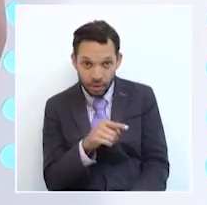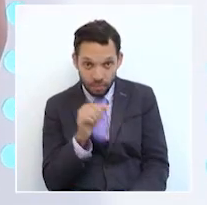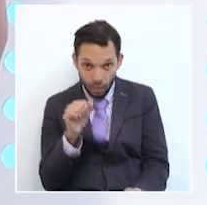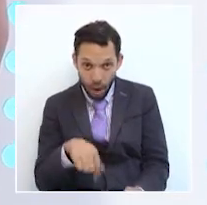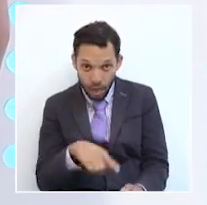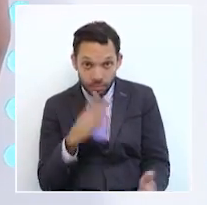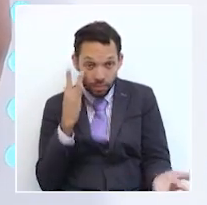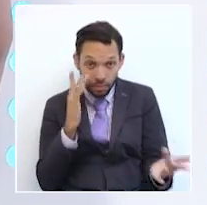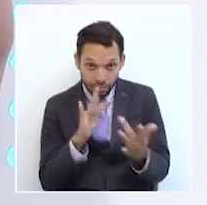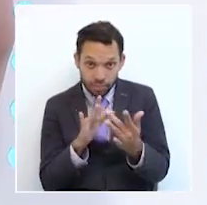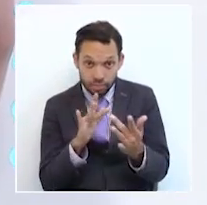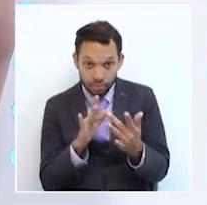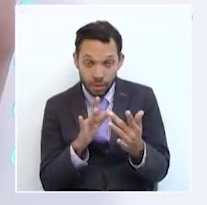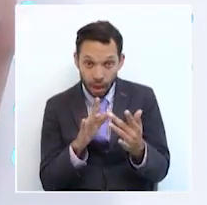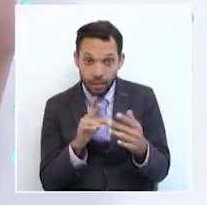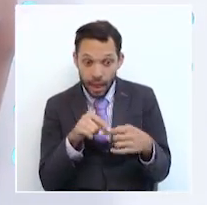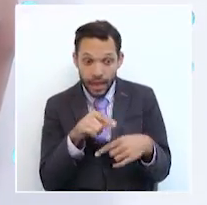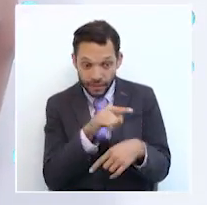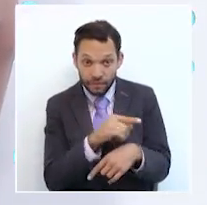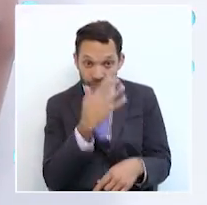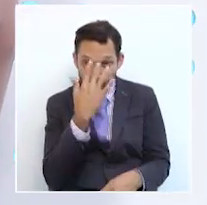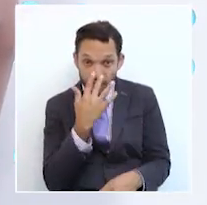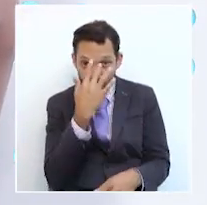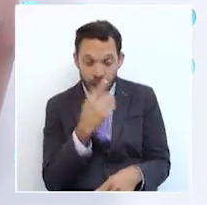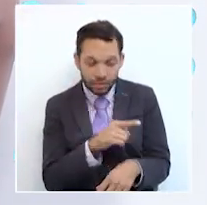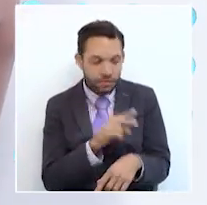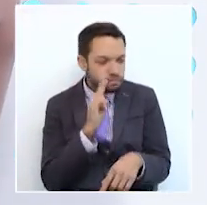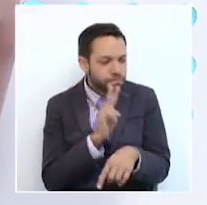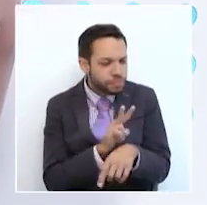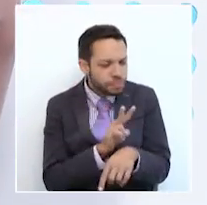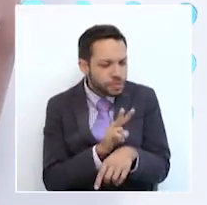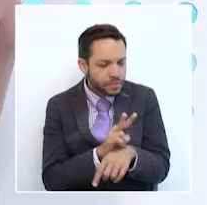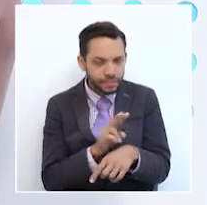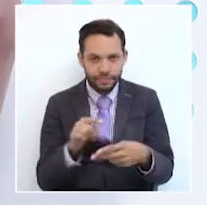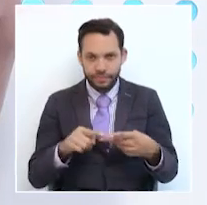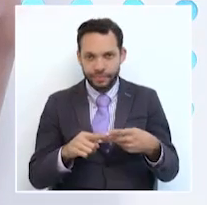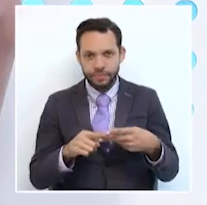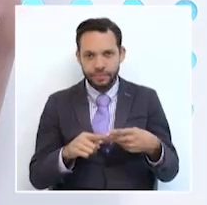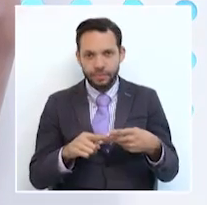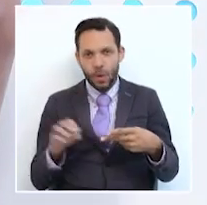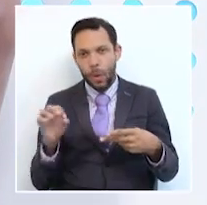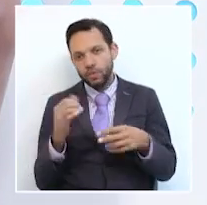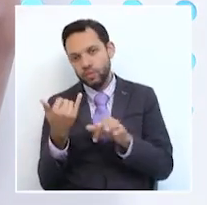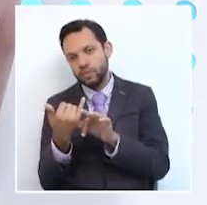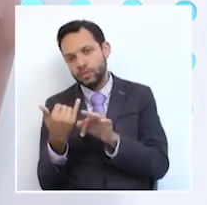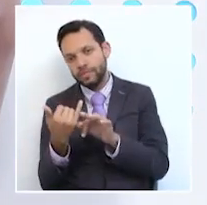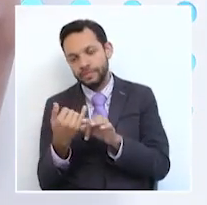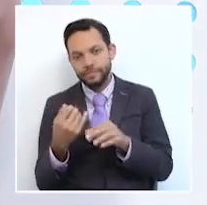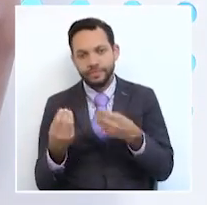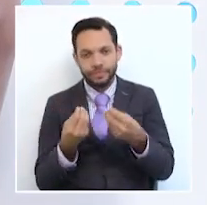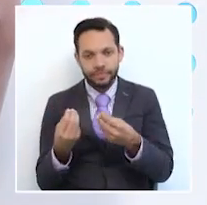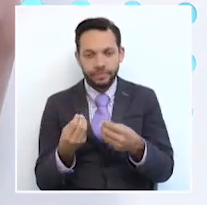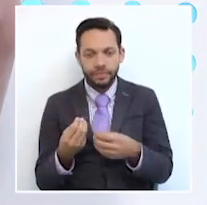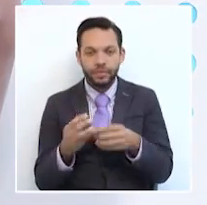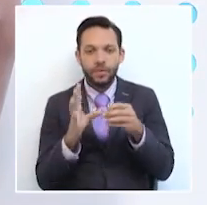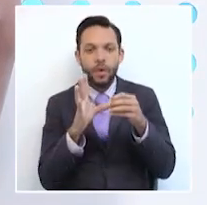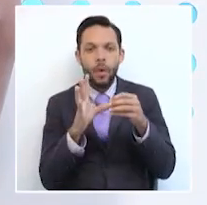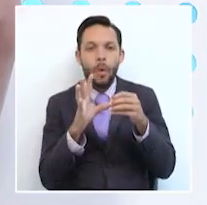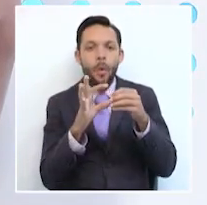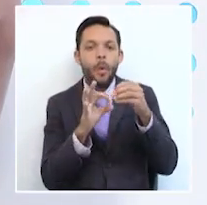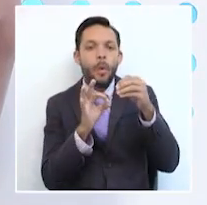facebook lite donde pueden repetido para que si no lo alcanzan a grabar uva fresa